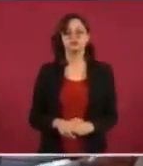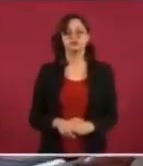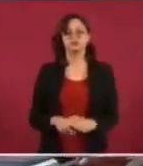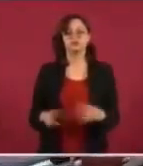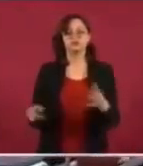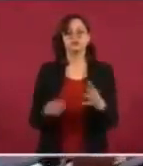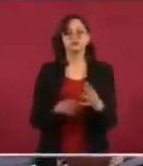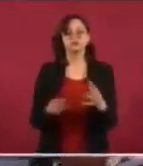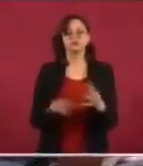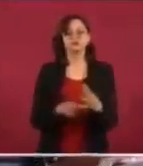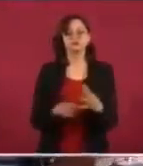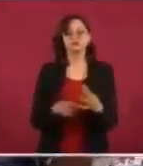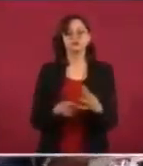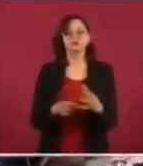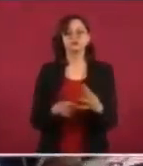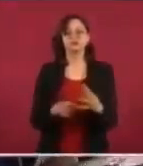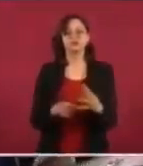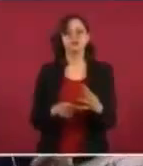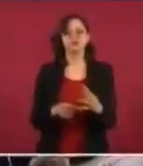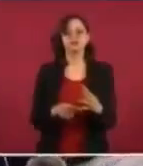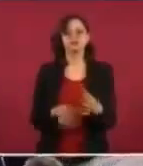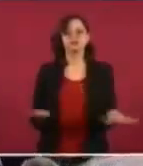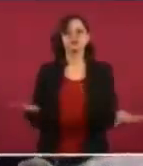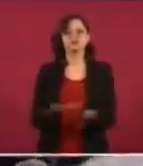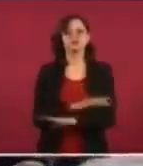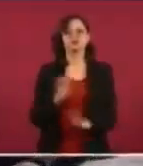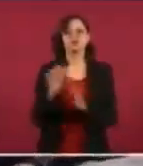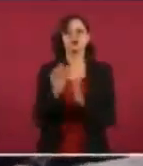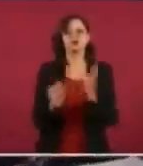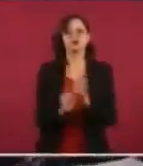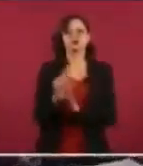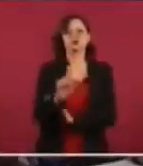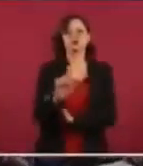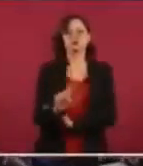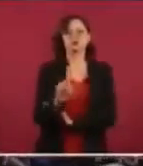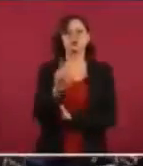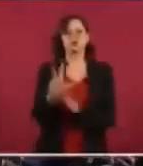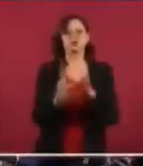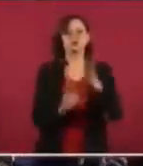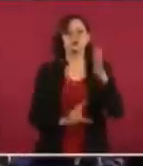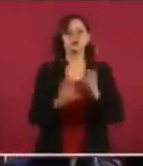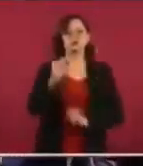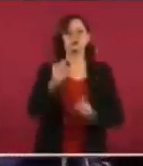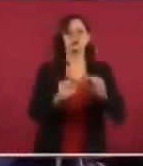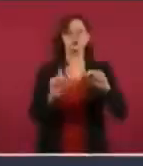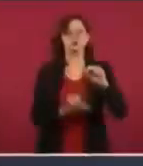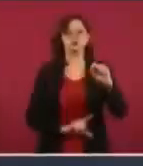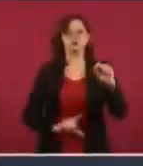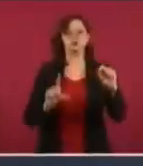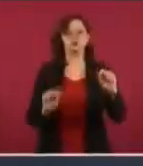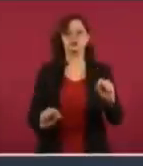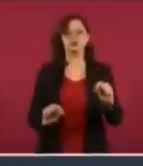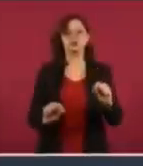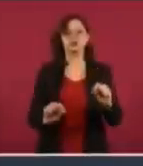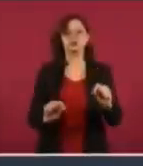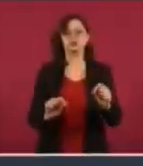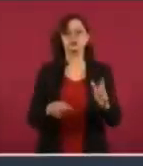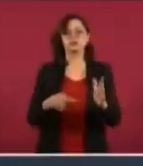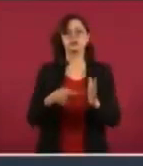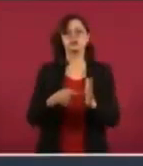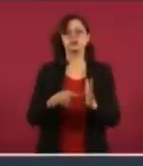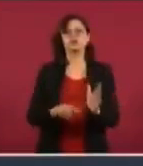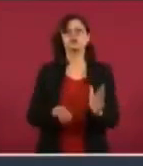la reforma al artículo 28 de la Constitución para